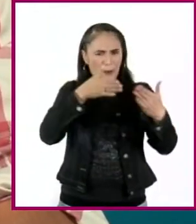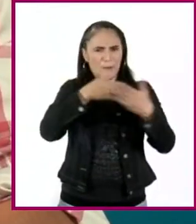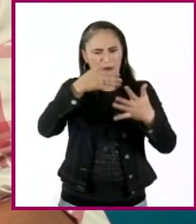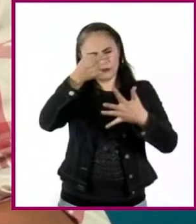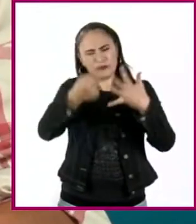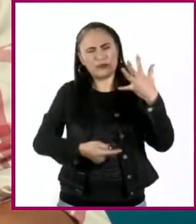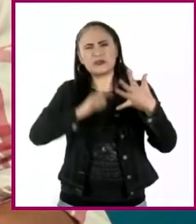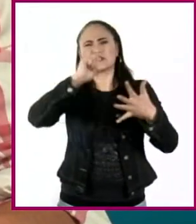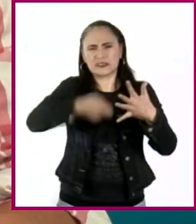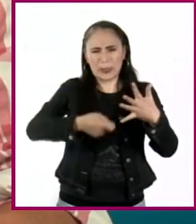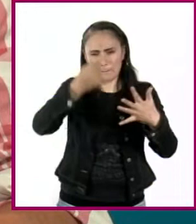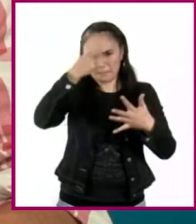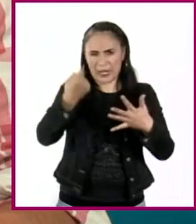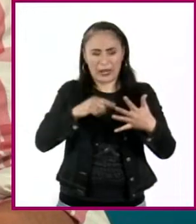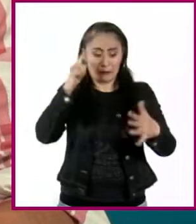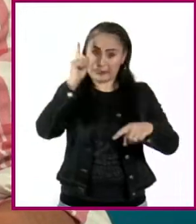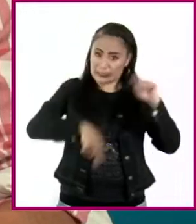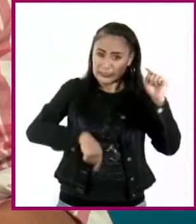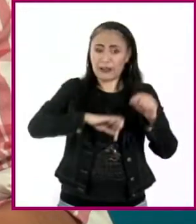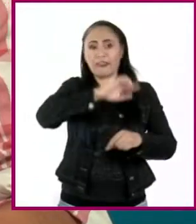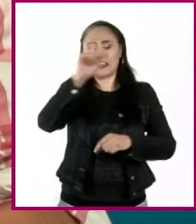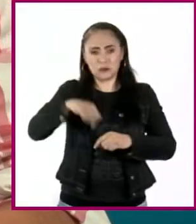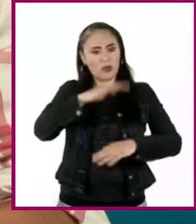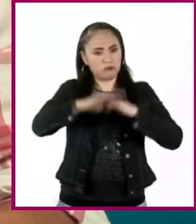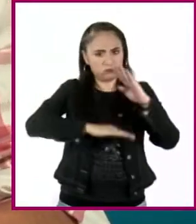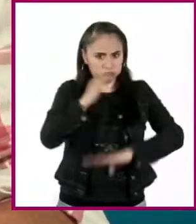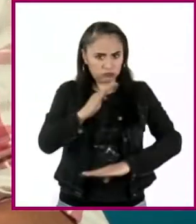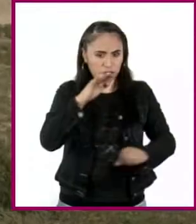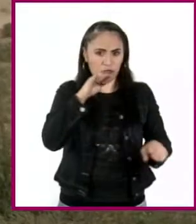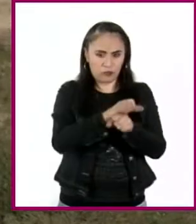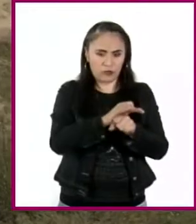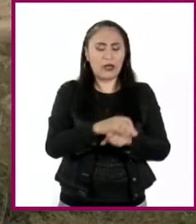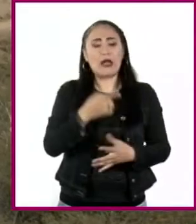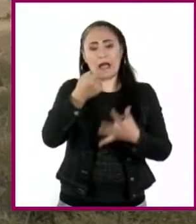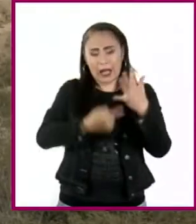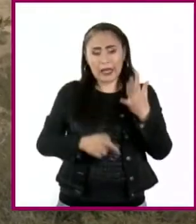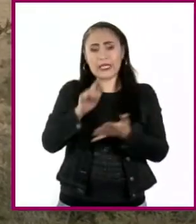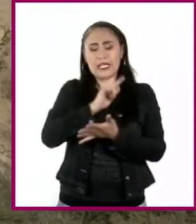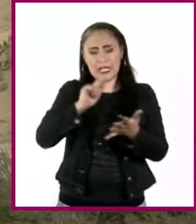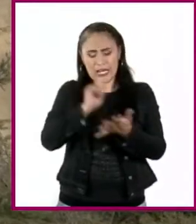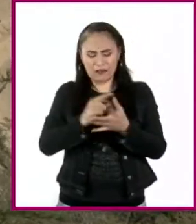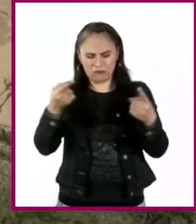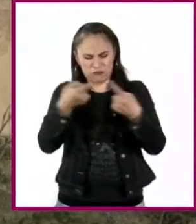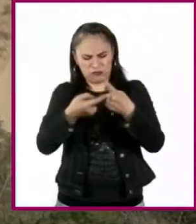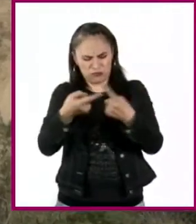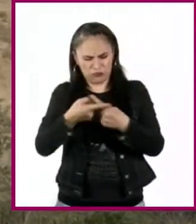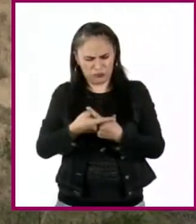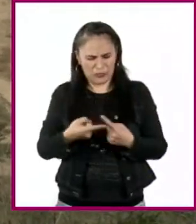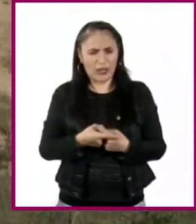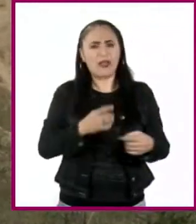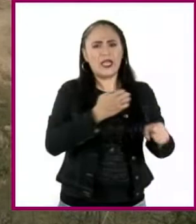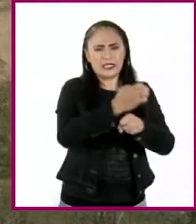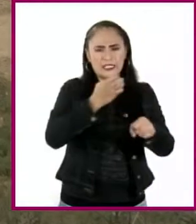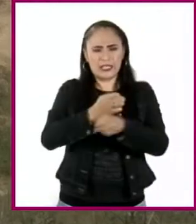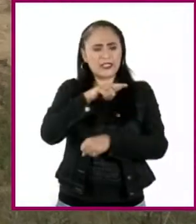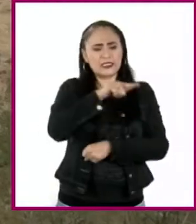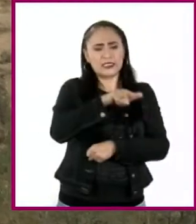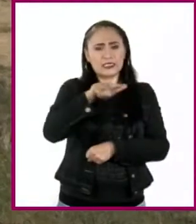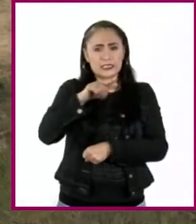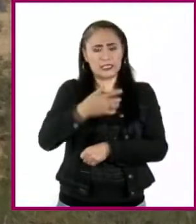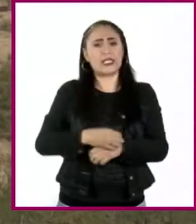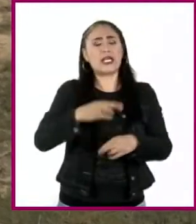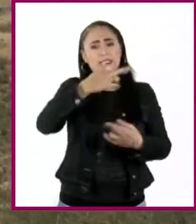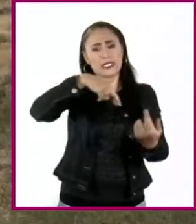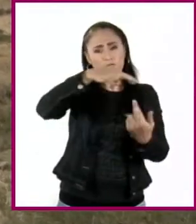población. En el caso de los adolescentes indígenas en conflicto con la ley, el estudio abarcó 17 entidades en distintas regiones del país